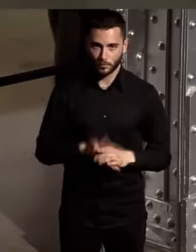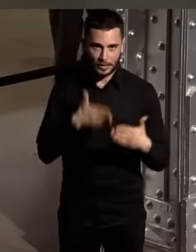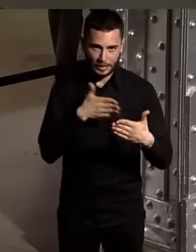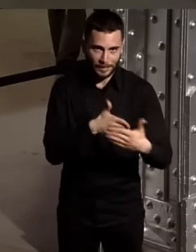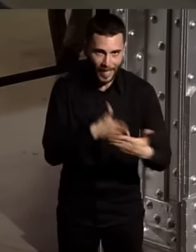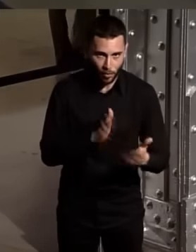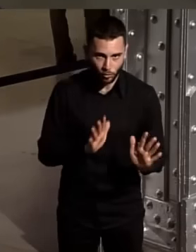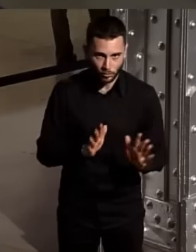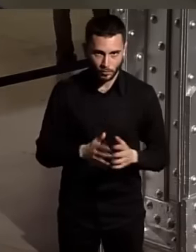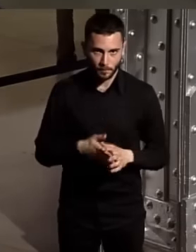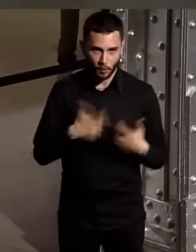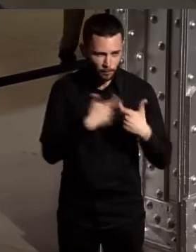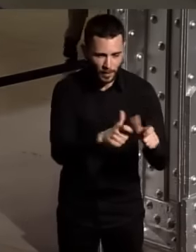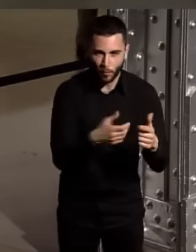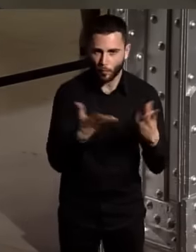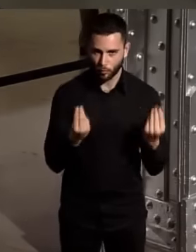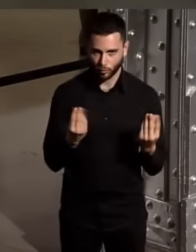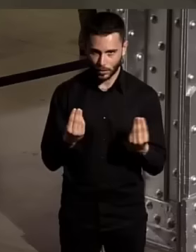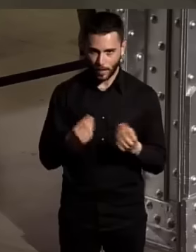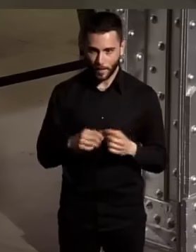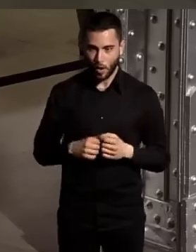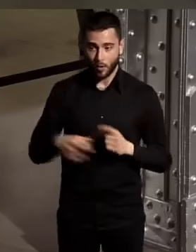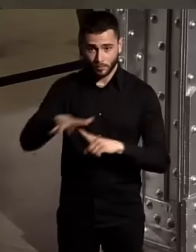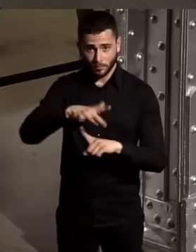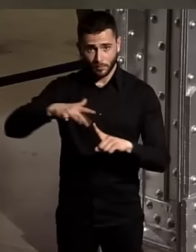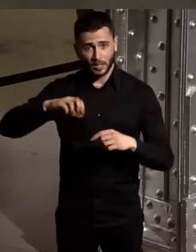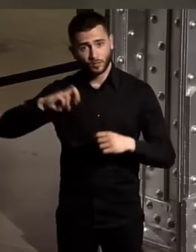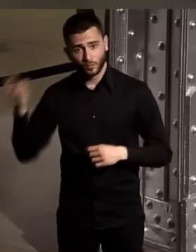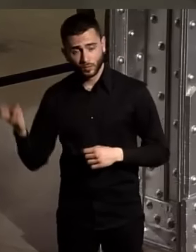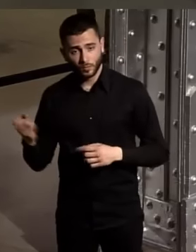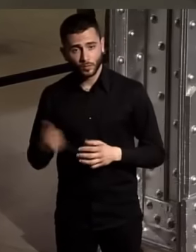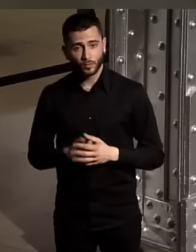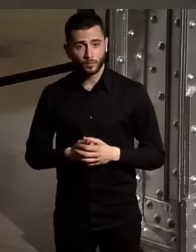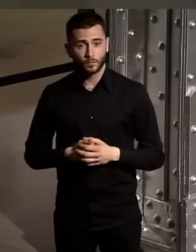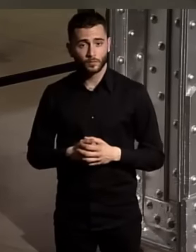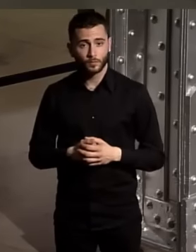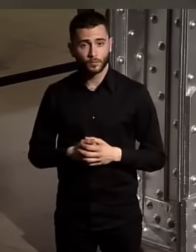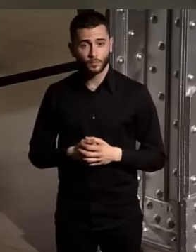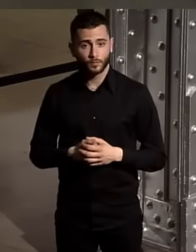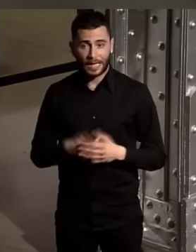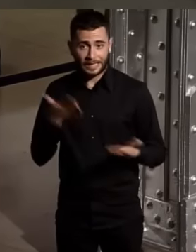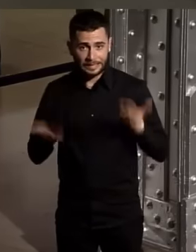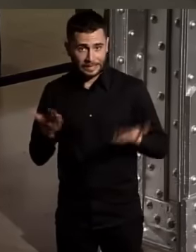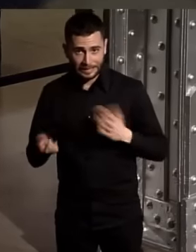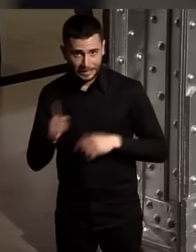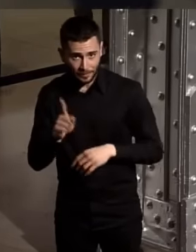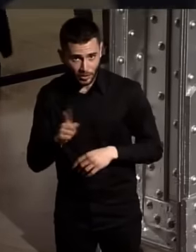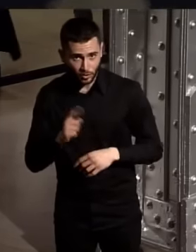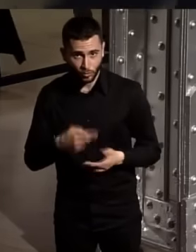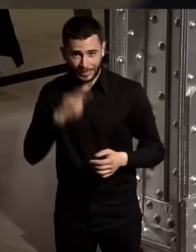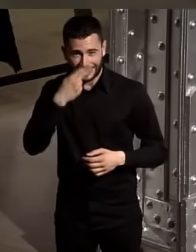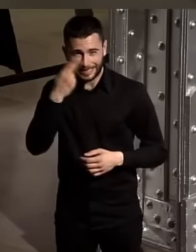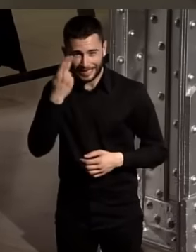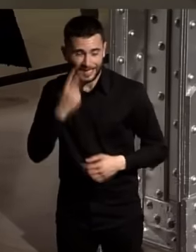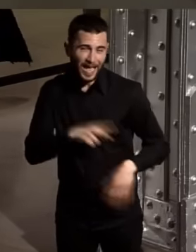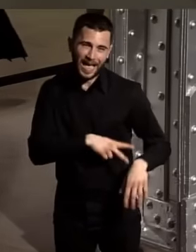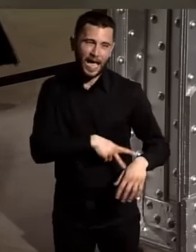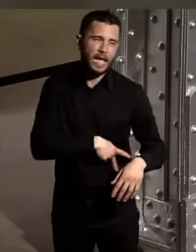especialización pero en ambientes que ambientes que no permanecen estables interesa mucho más el